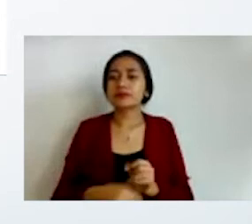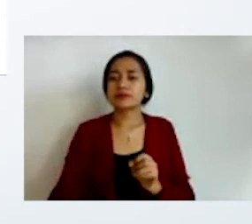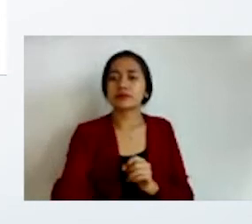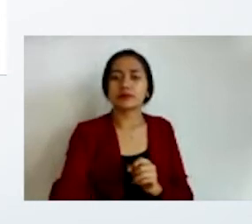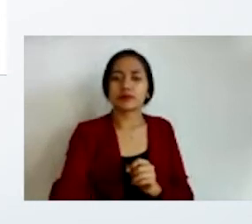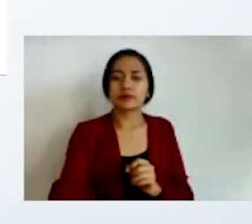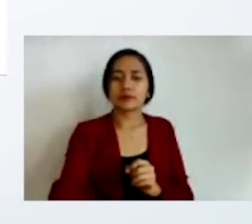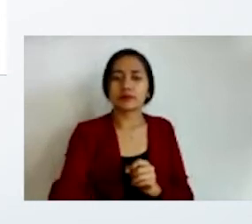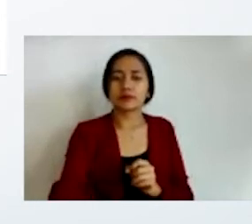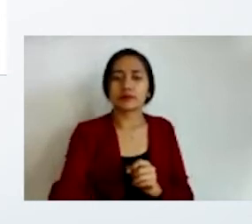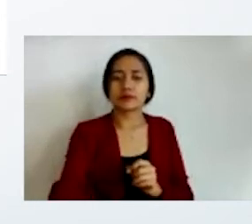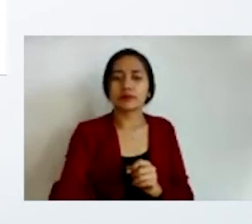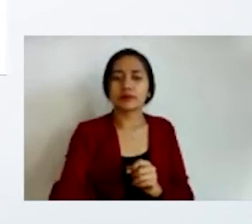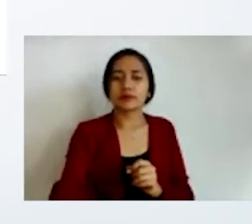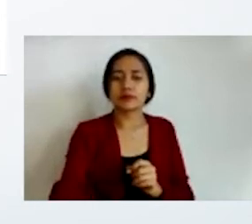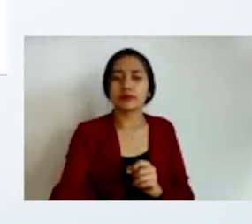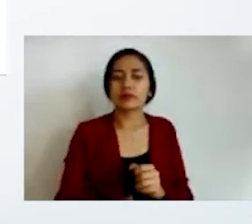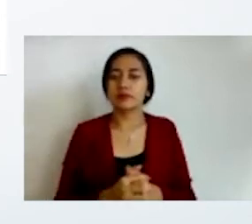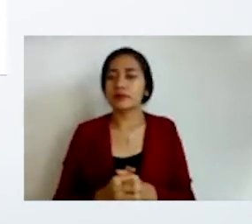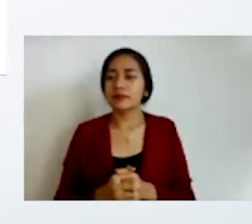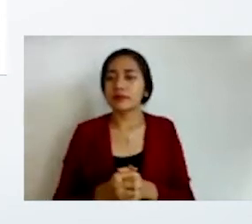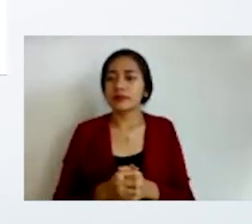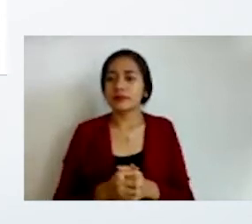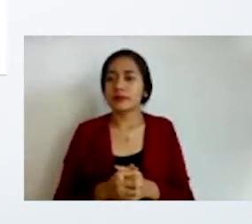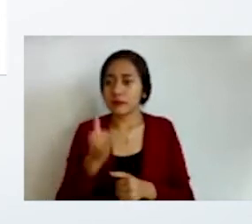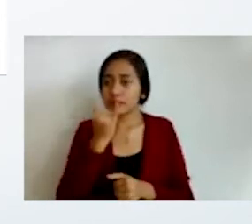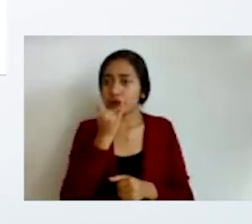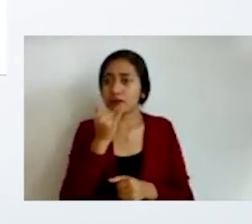No entiendo qué pasa. ¿No han estado viéndolo?